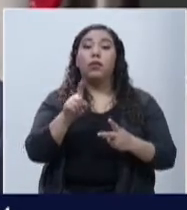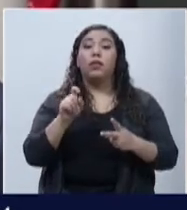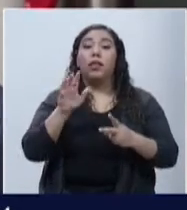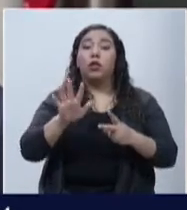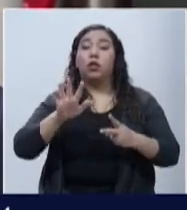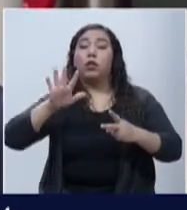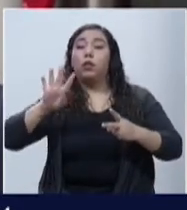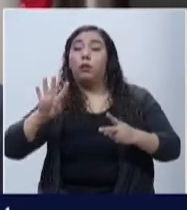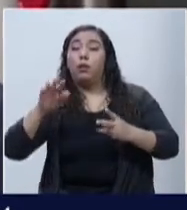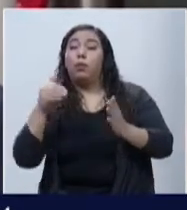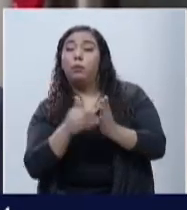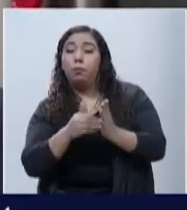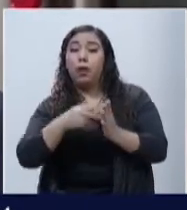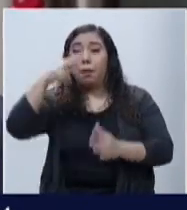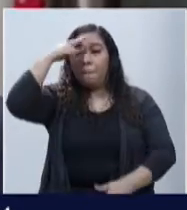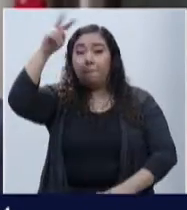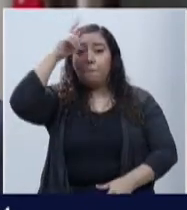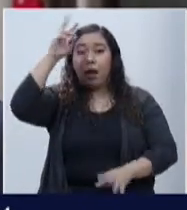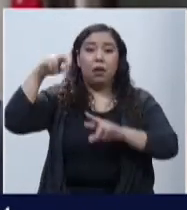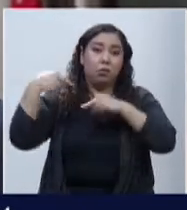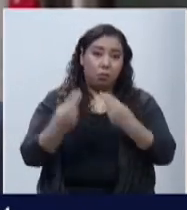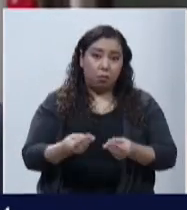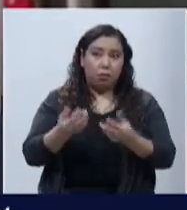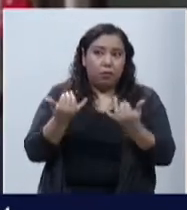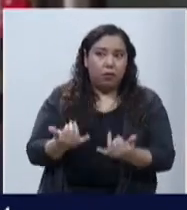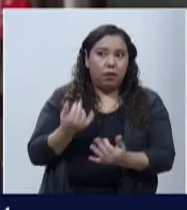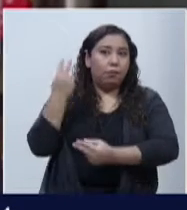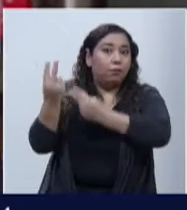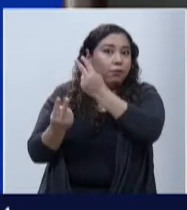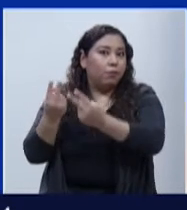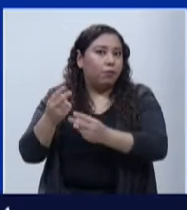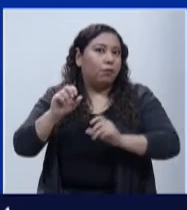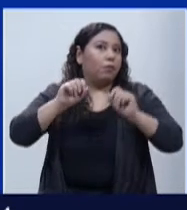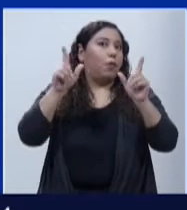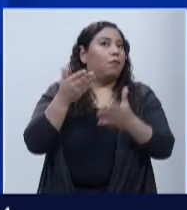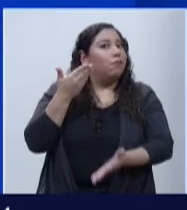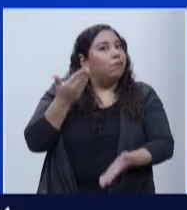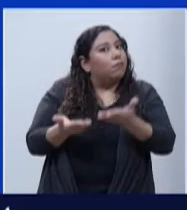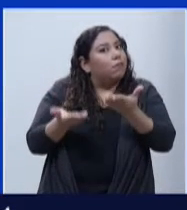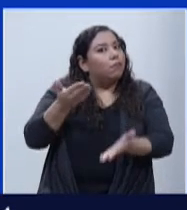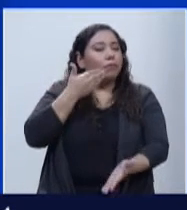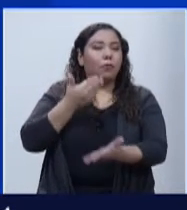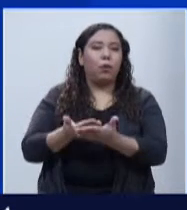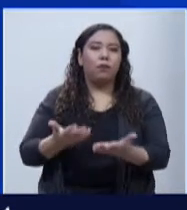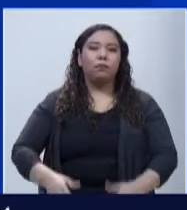y espero que en esta gira tengamos unas unas sorpresas agradables